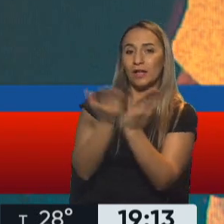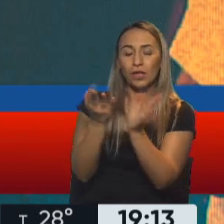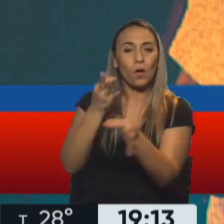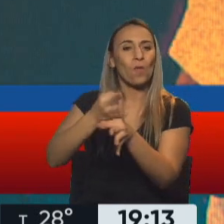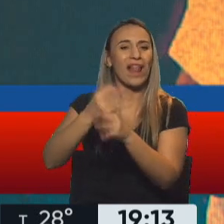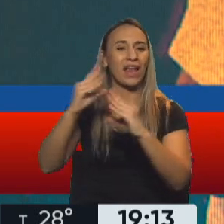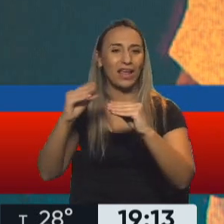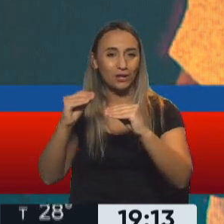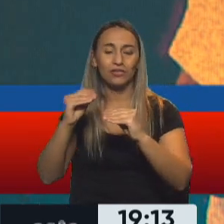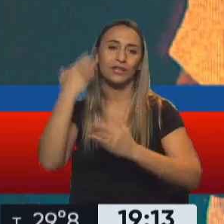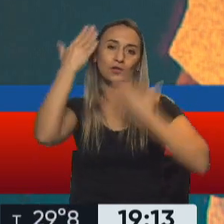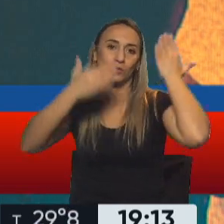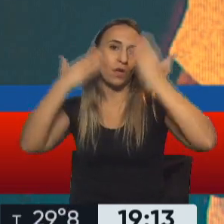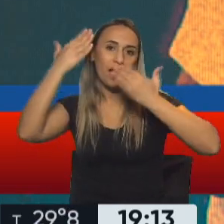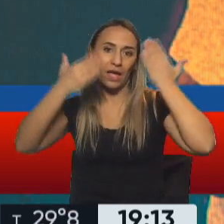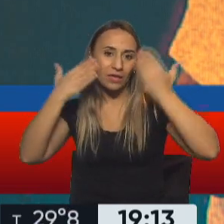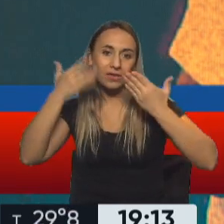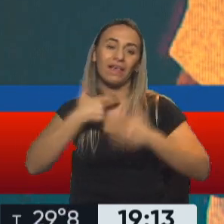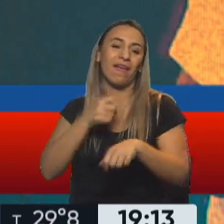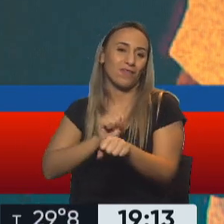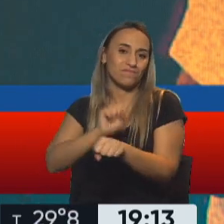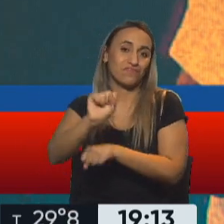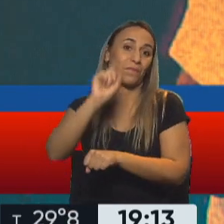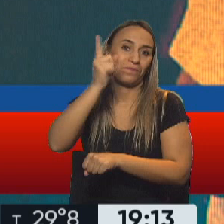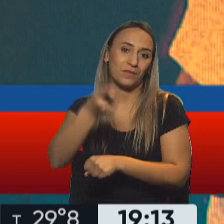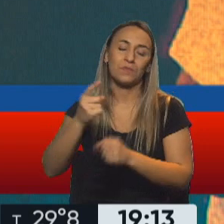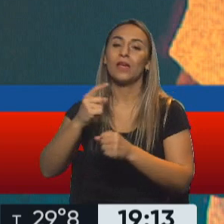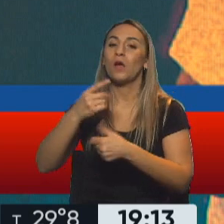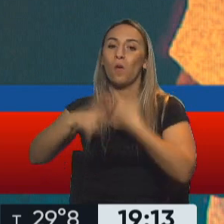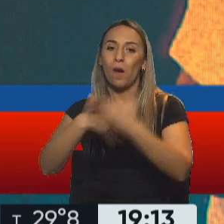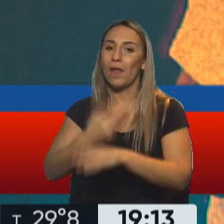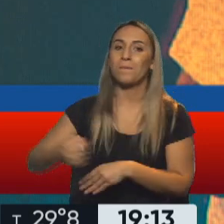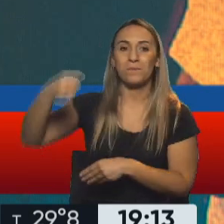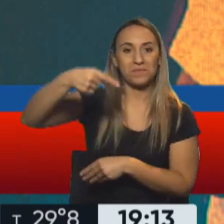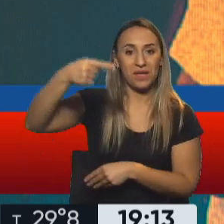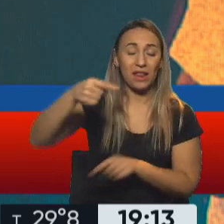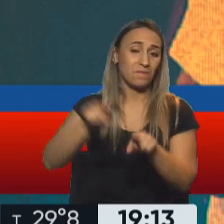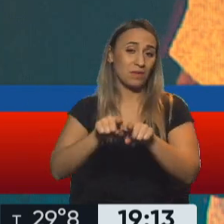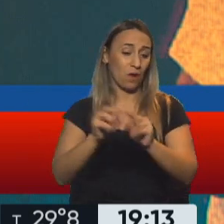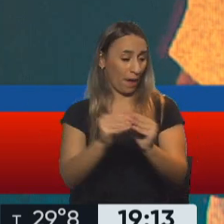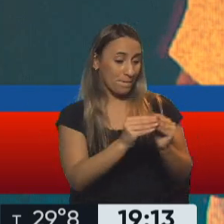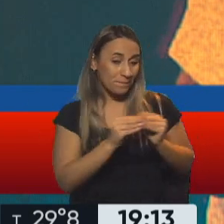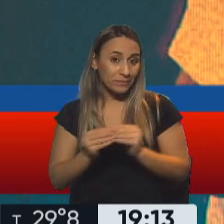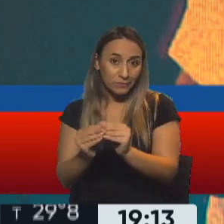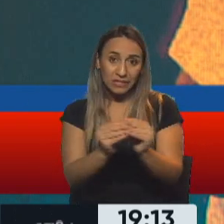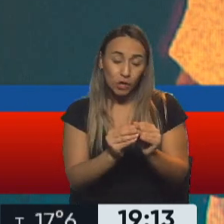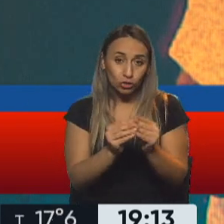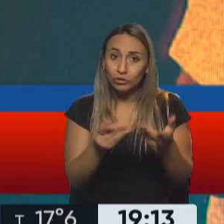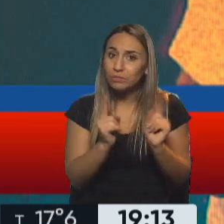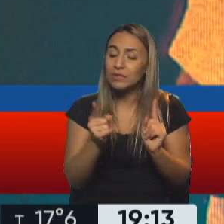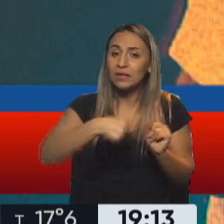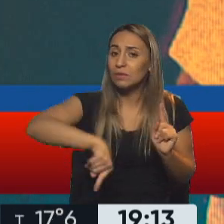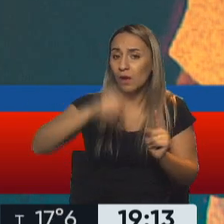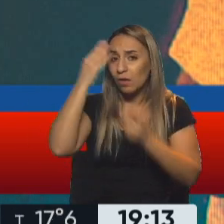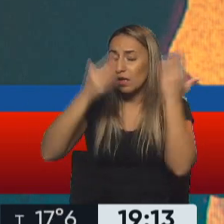tenía los sueños de jugar en primera división, lo mismo que los amigos que lo acompañaban en el auto cuando fueron acribillados por